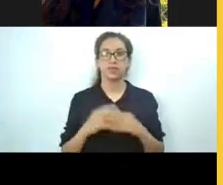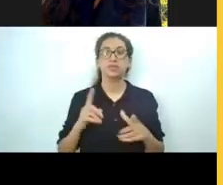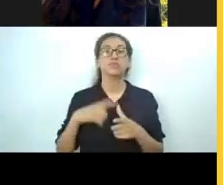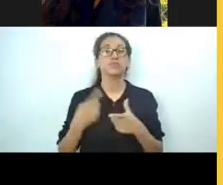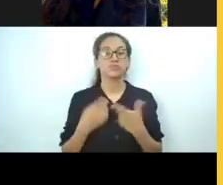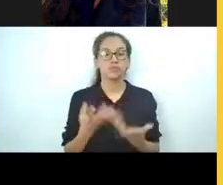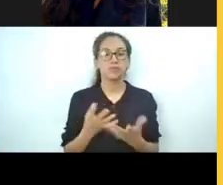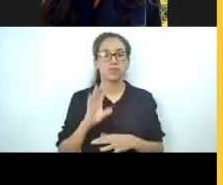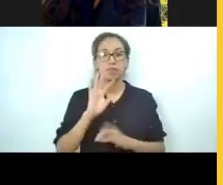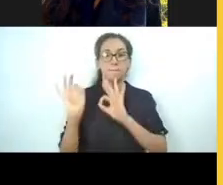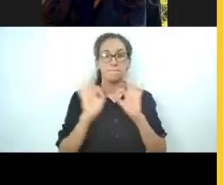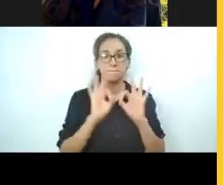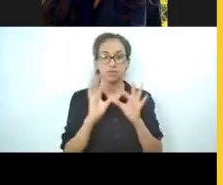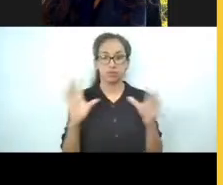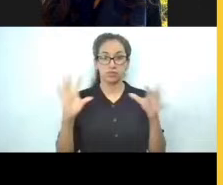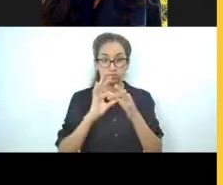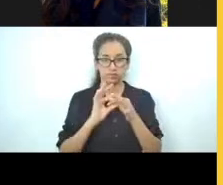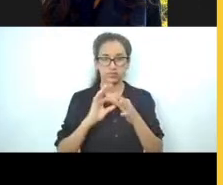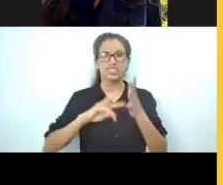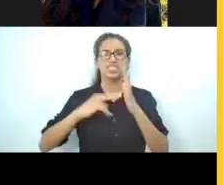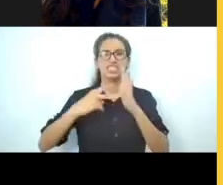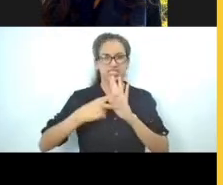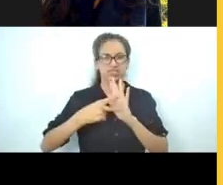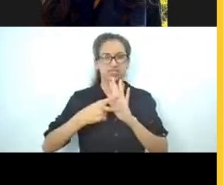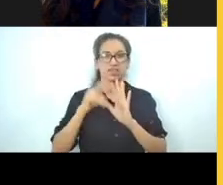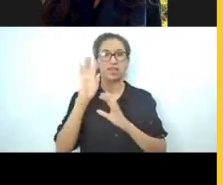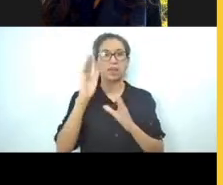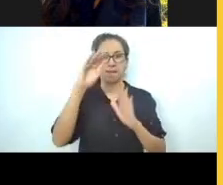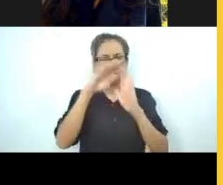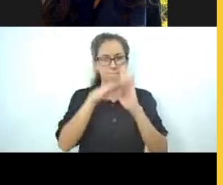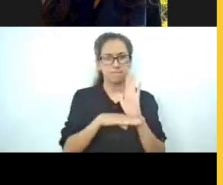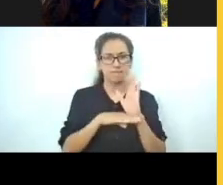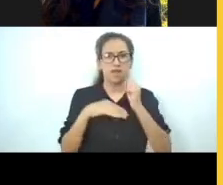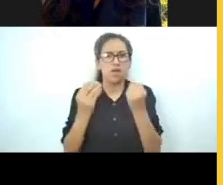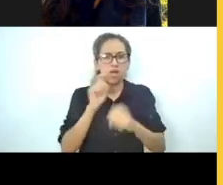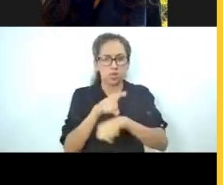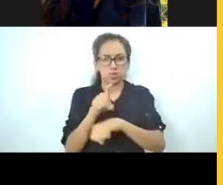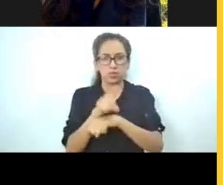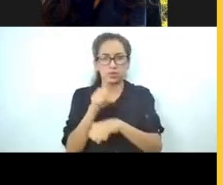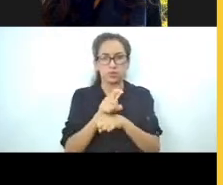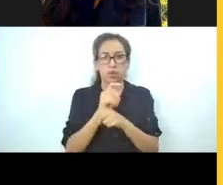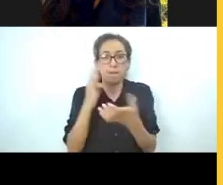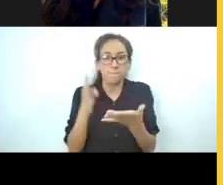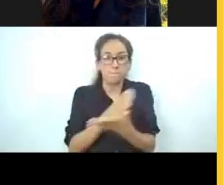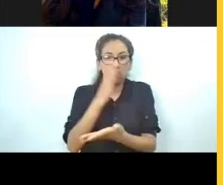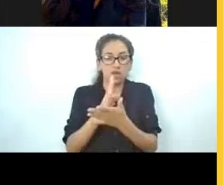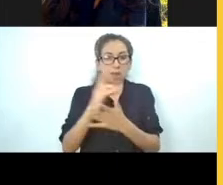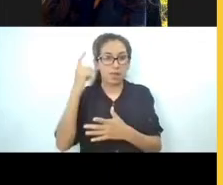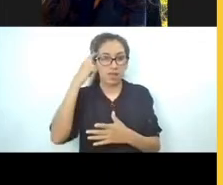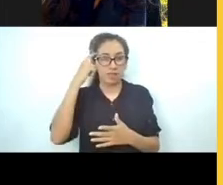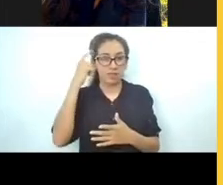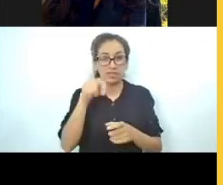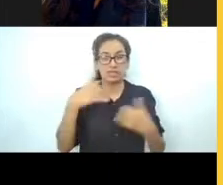Entonces, asocian desde el punto de vista significativo el bajo nivel educativo, los problemas psicosociales que puedan tener